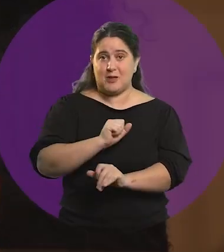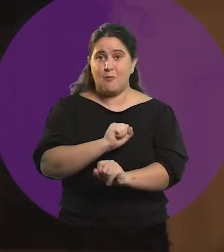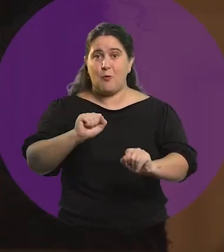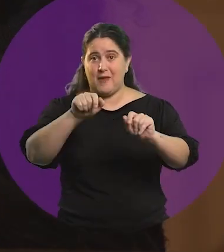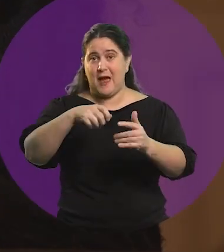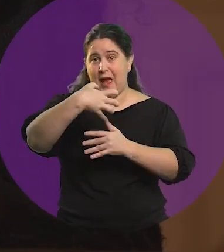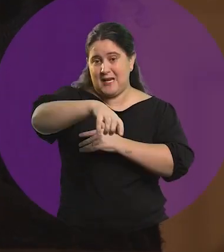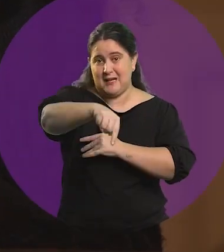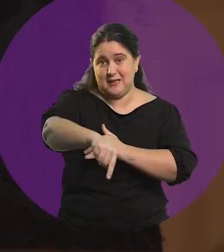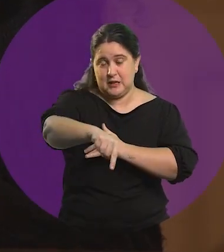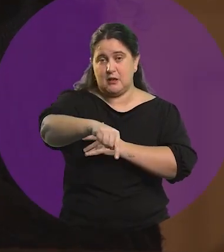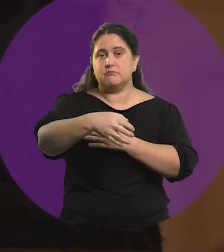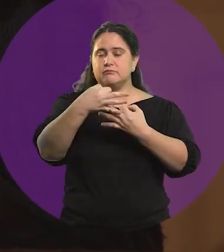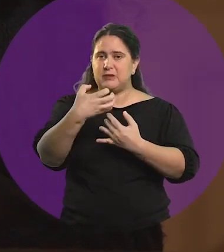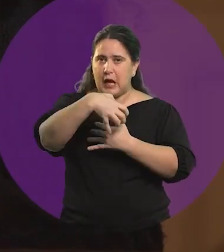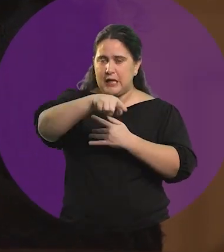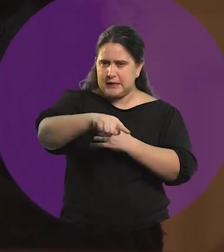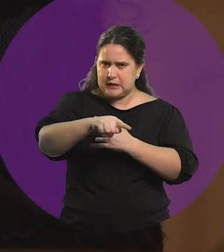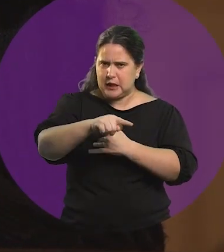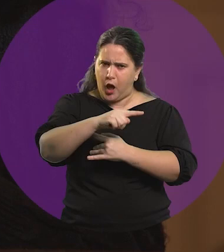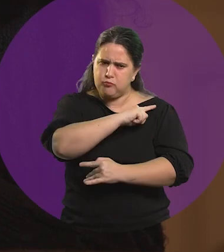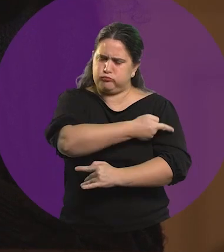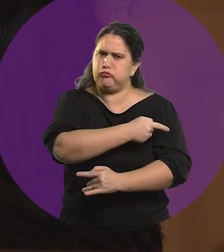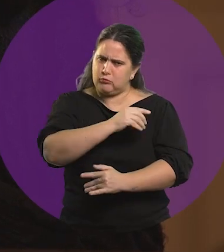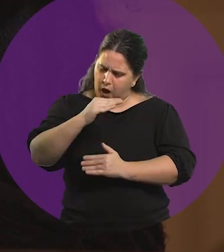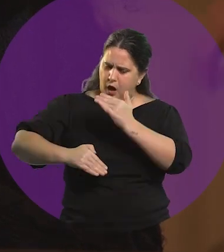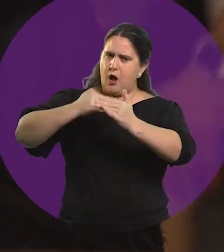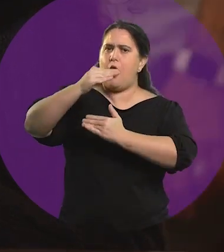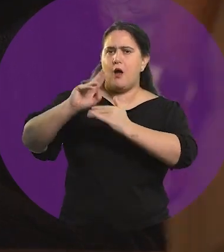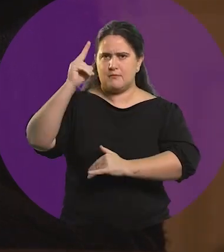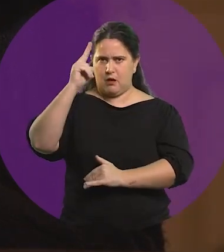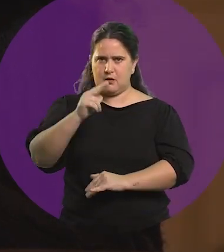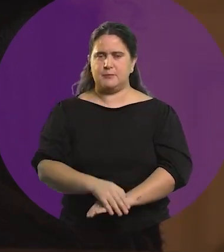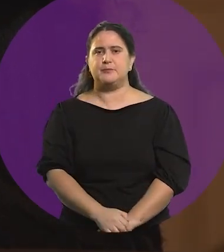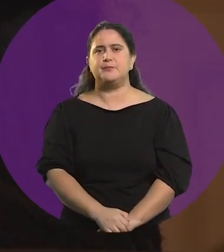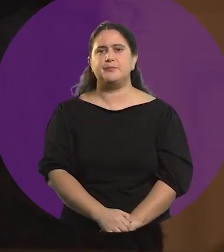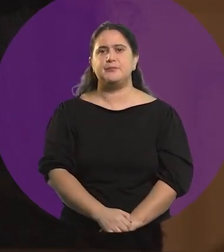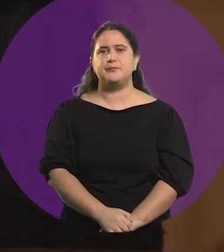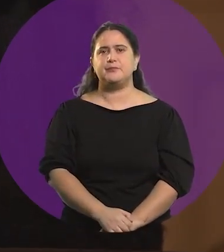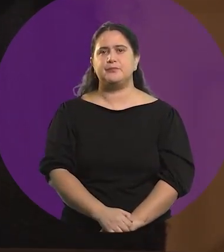aprovechen esta área que tiene tanto potencial para el desarrollo del país.